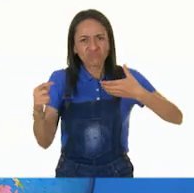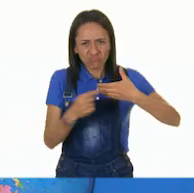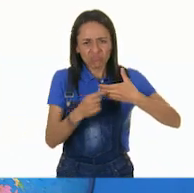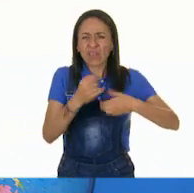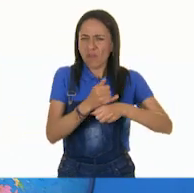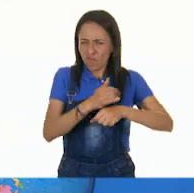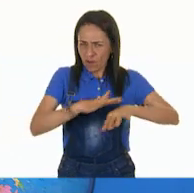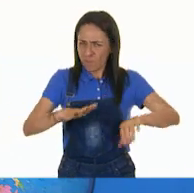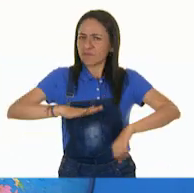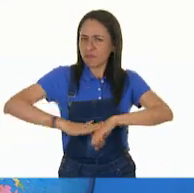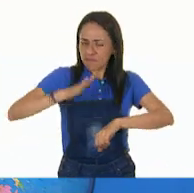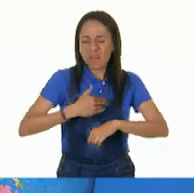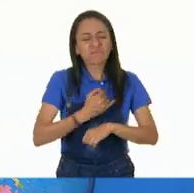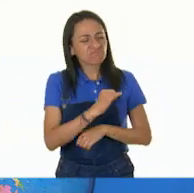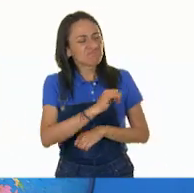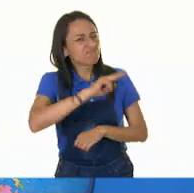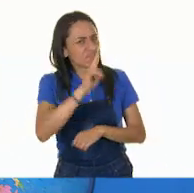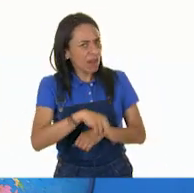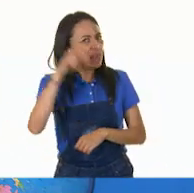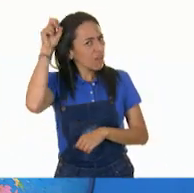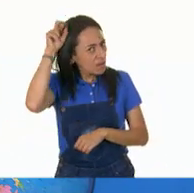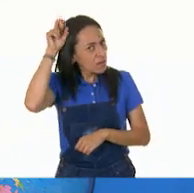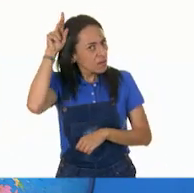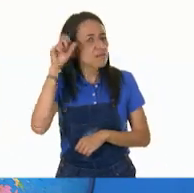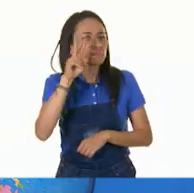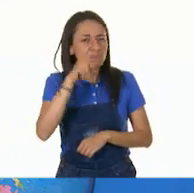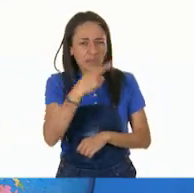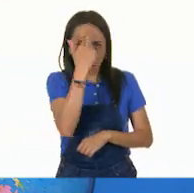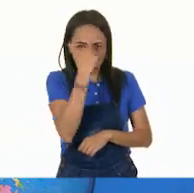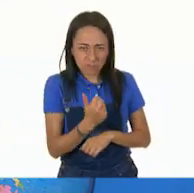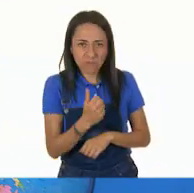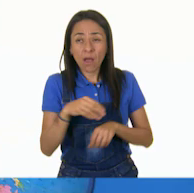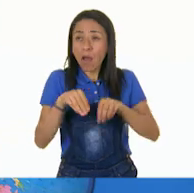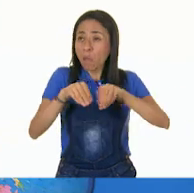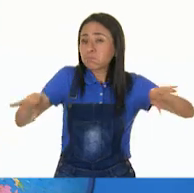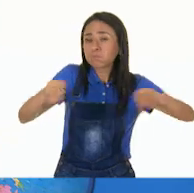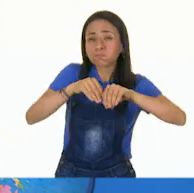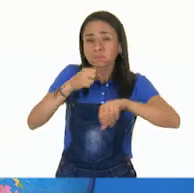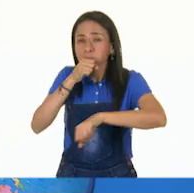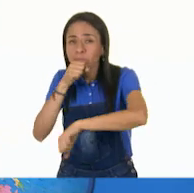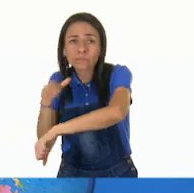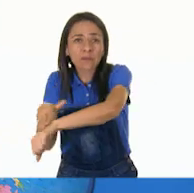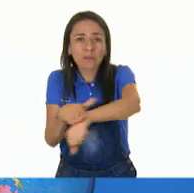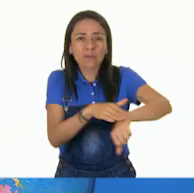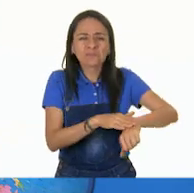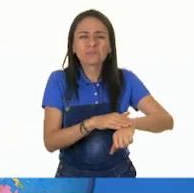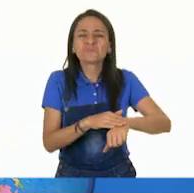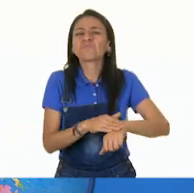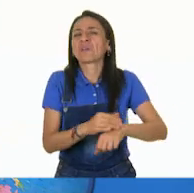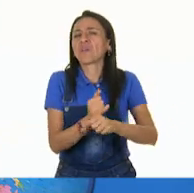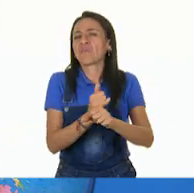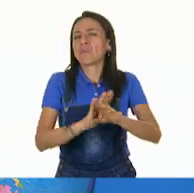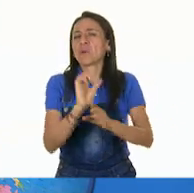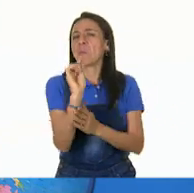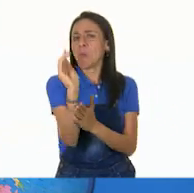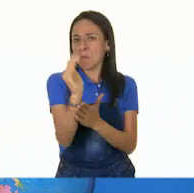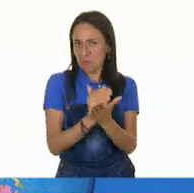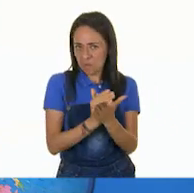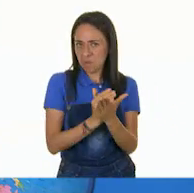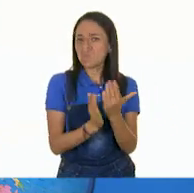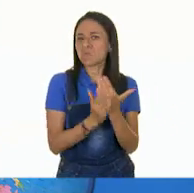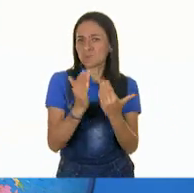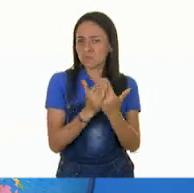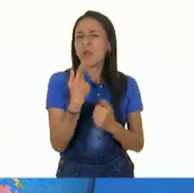a mí me parece que los anuncios tienen bueno en menos información que además pues la presentan de una forma que